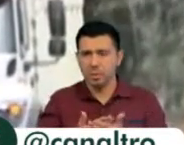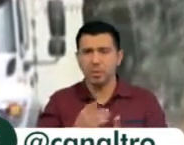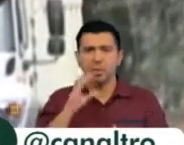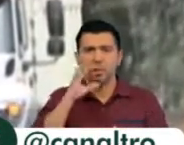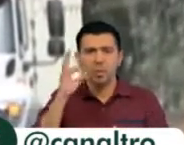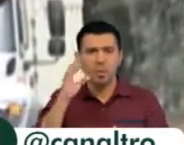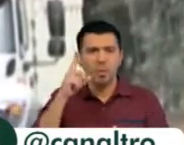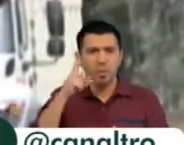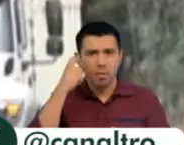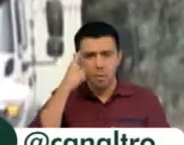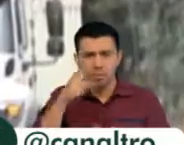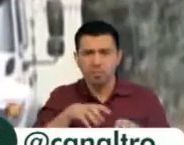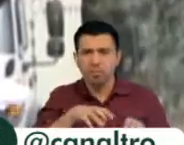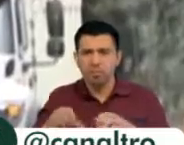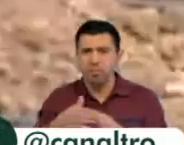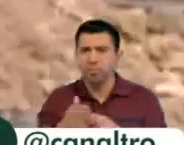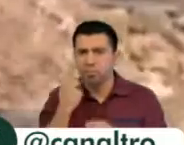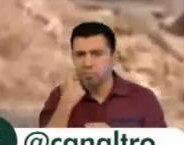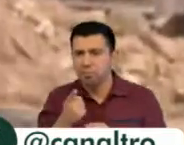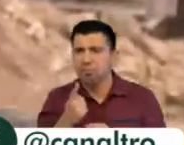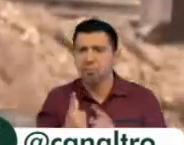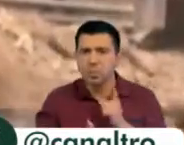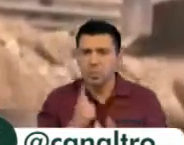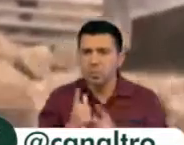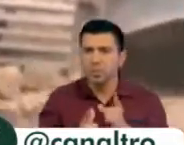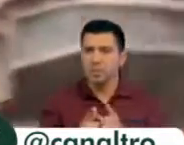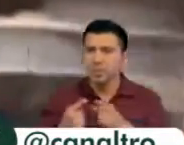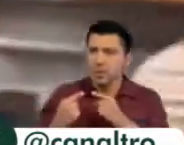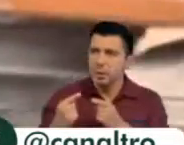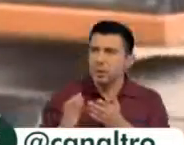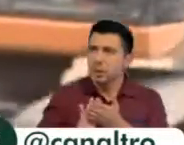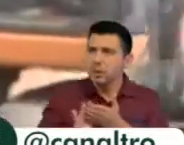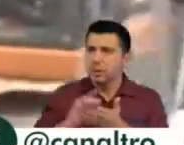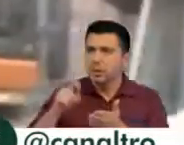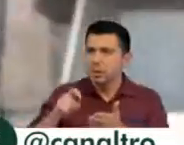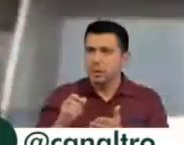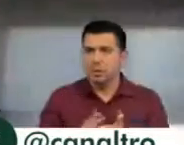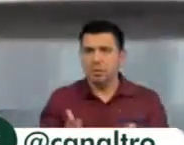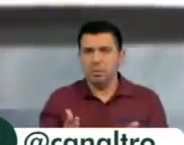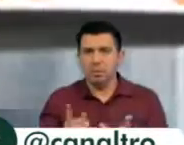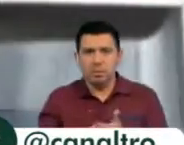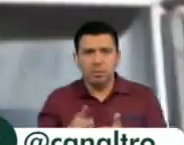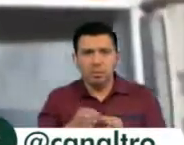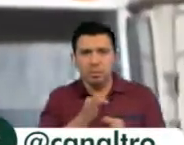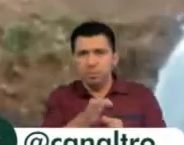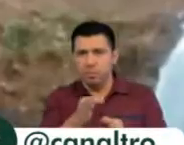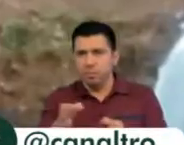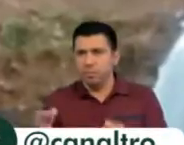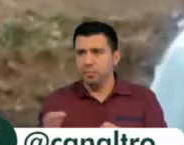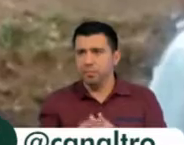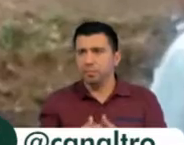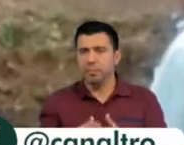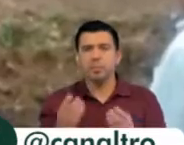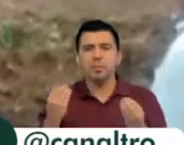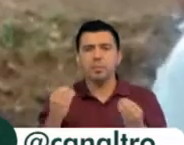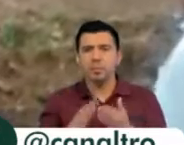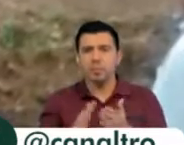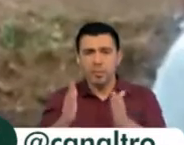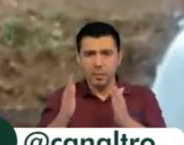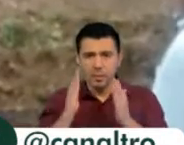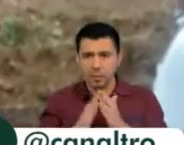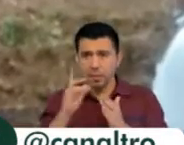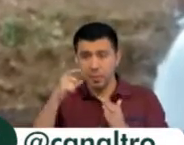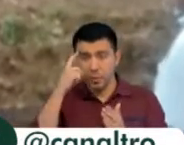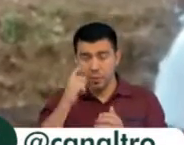Gobernador en esta lucha y que estamos brindando desde los municipios, para poder llamar la atención del